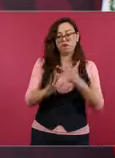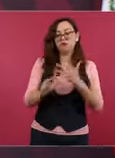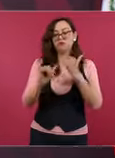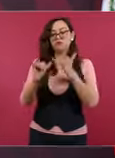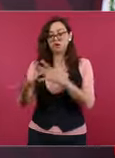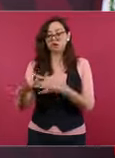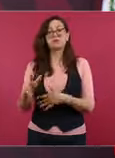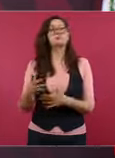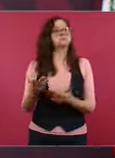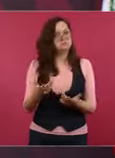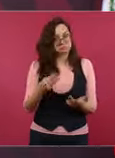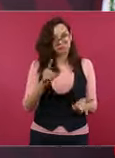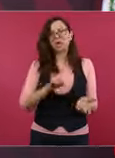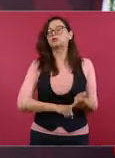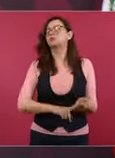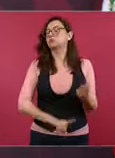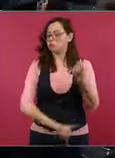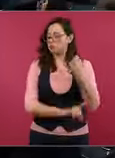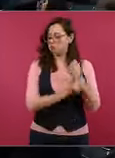¿Cómo se nos va a olvidar